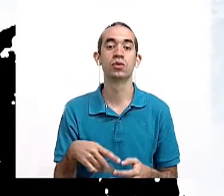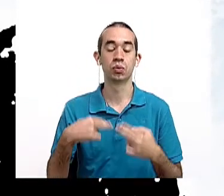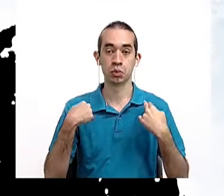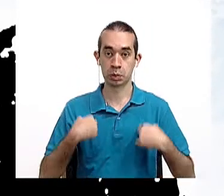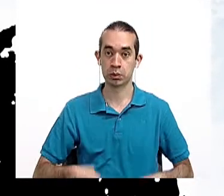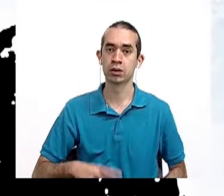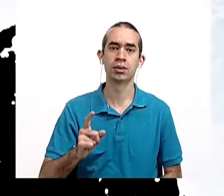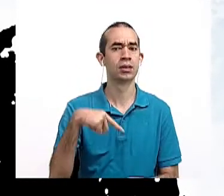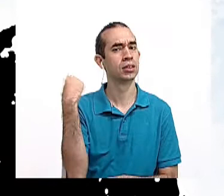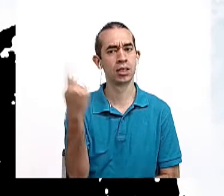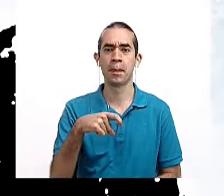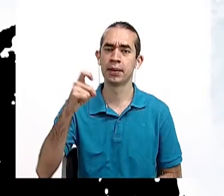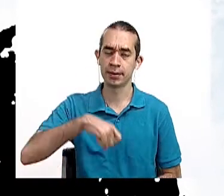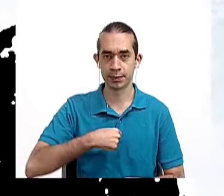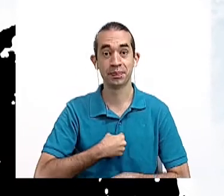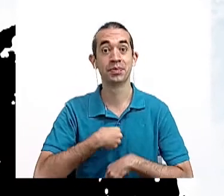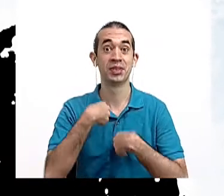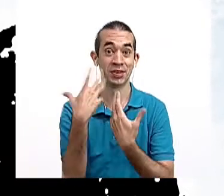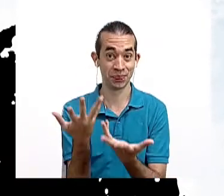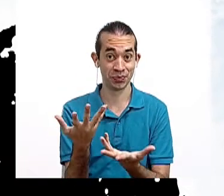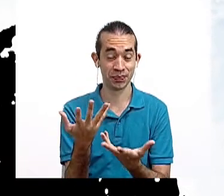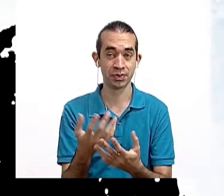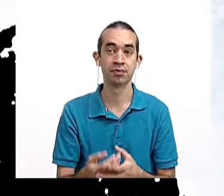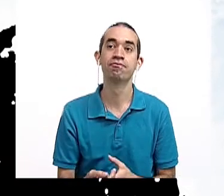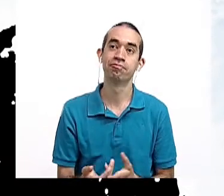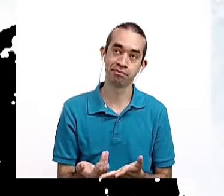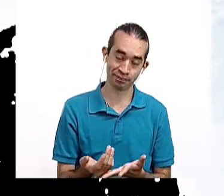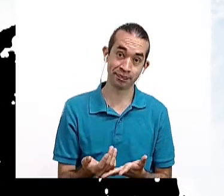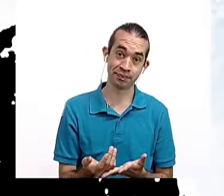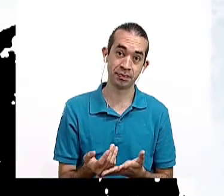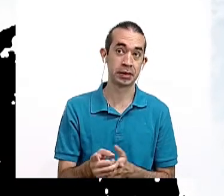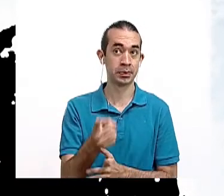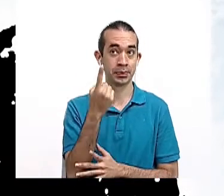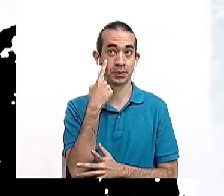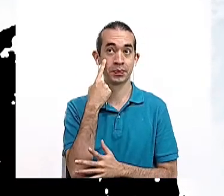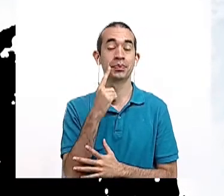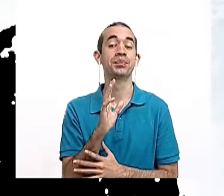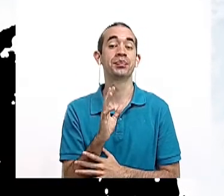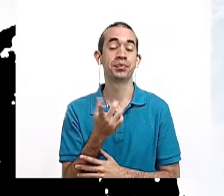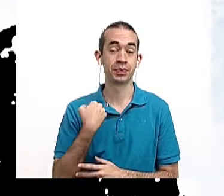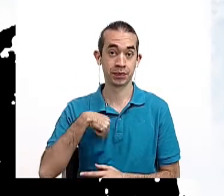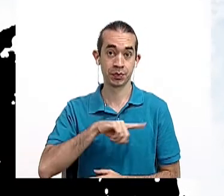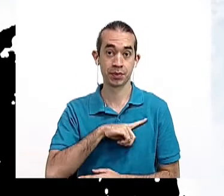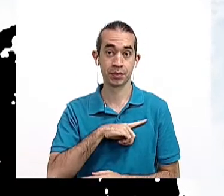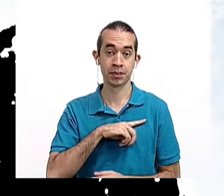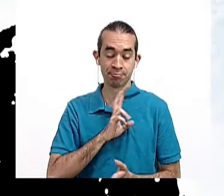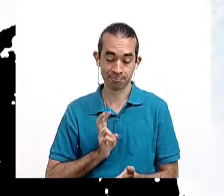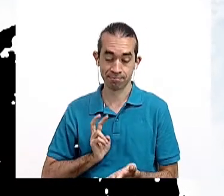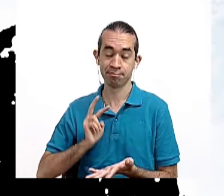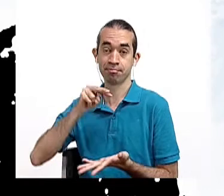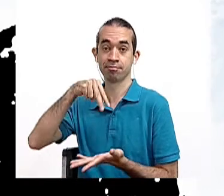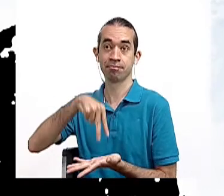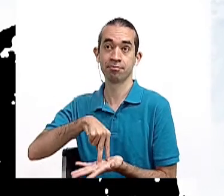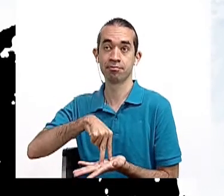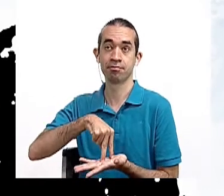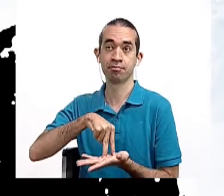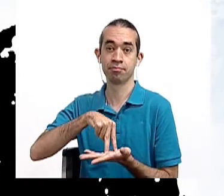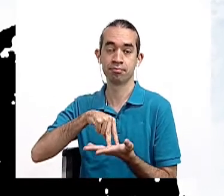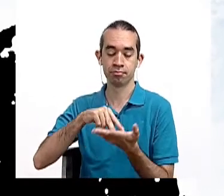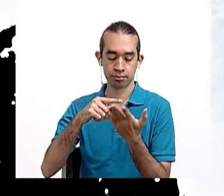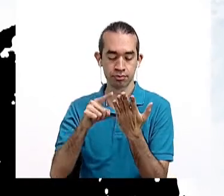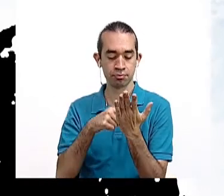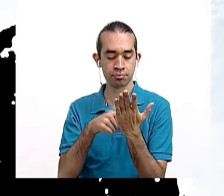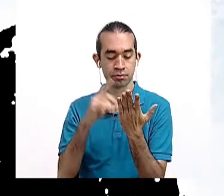siempre necesitamos expresarnos. Sí, es más, ¿cuántos de nosotros no nos levantamos un día y buscamos una